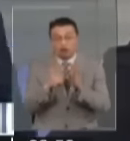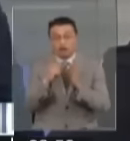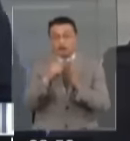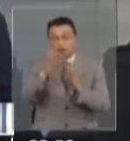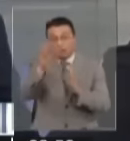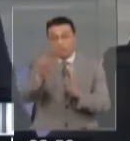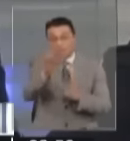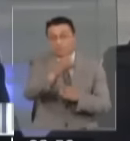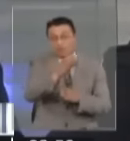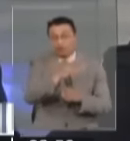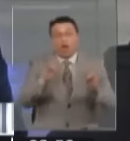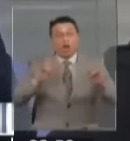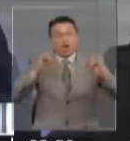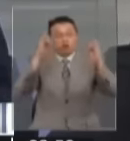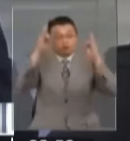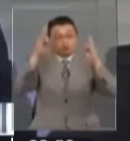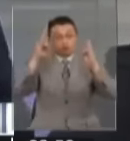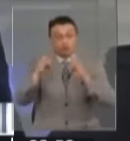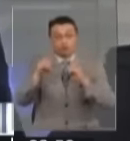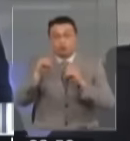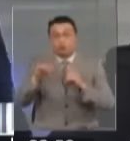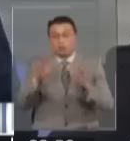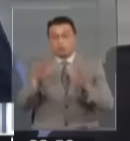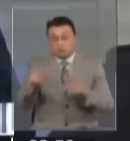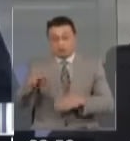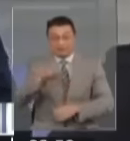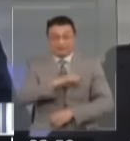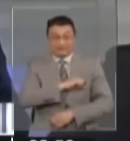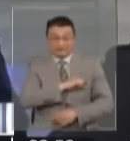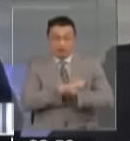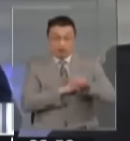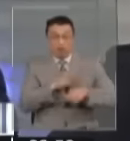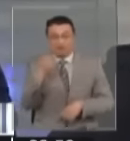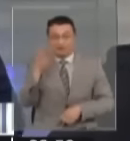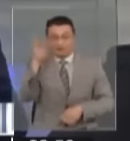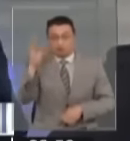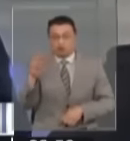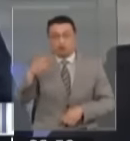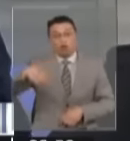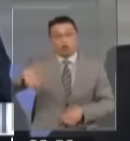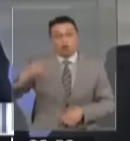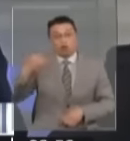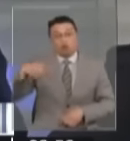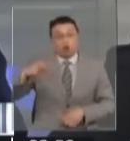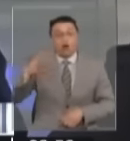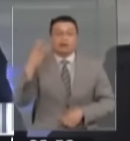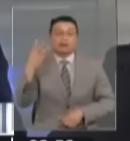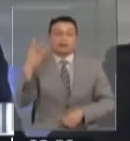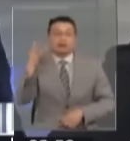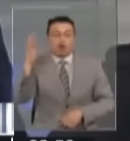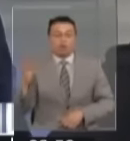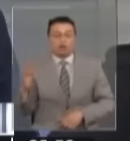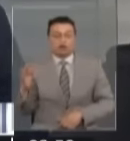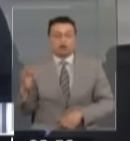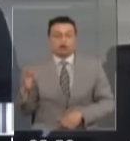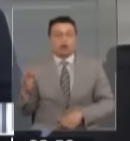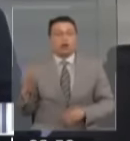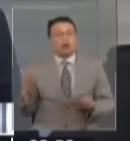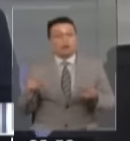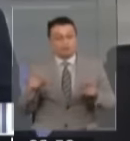poblacional, constructivo, promedio en la región metropolitana es del orden del 20%. En Ñuñoa es el 35%. Por tanto,